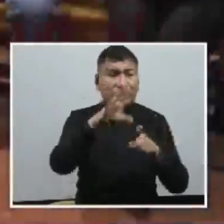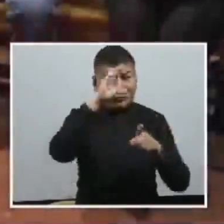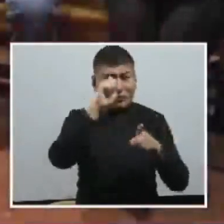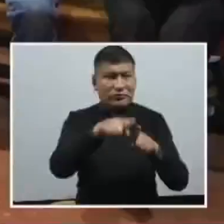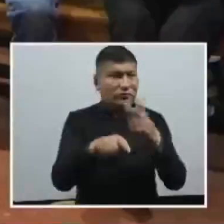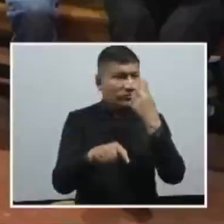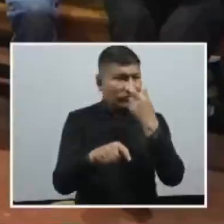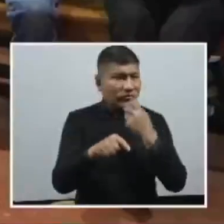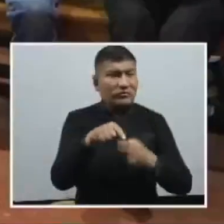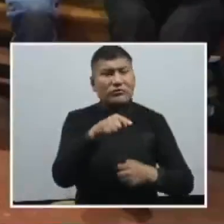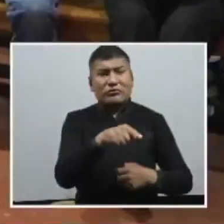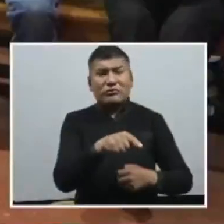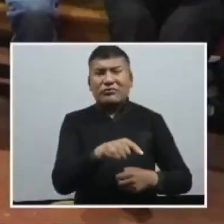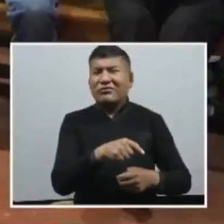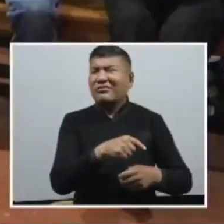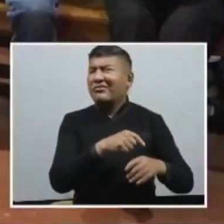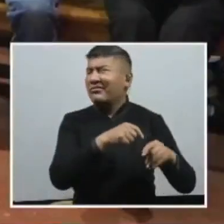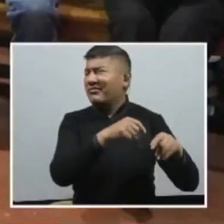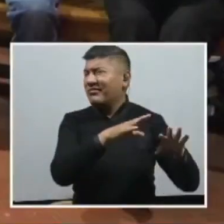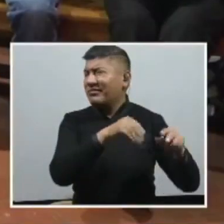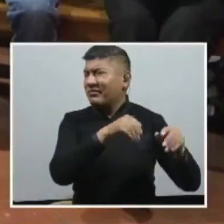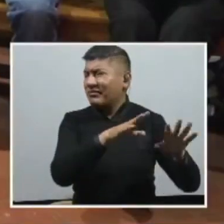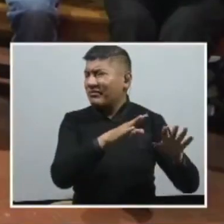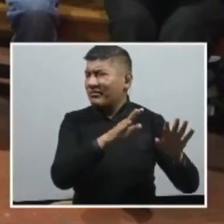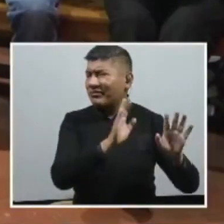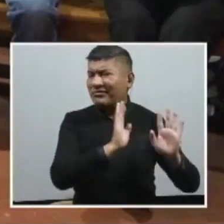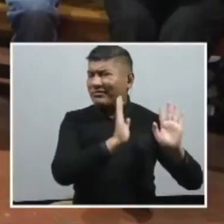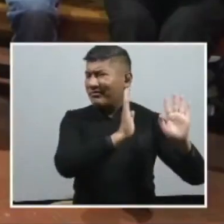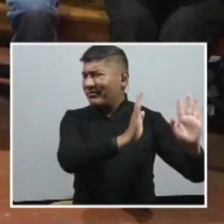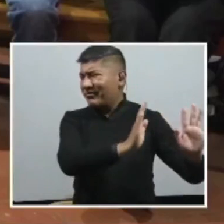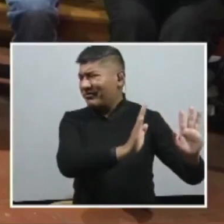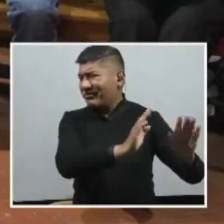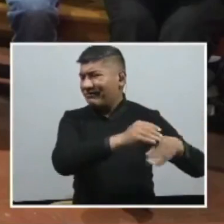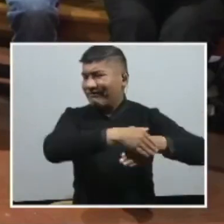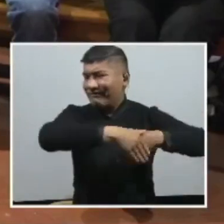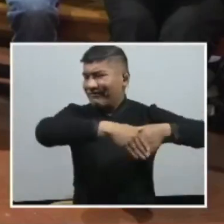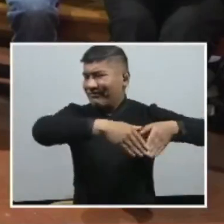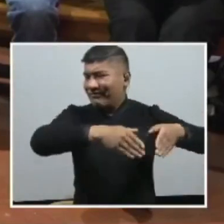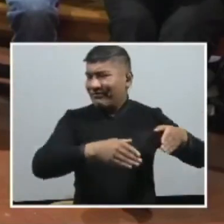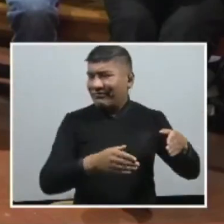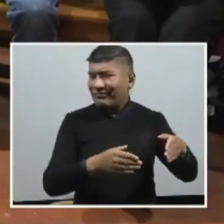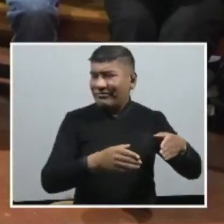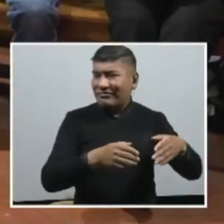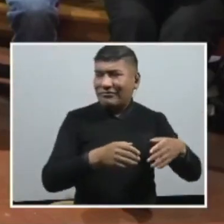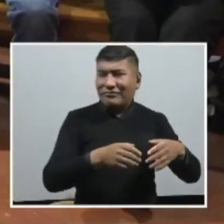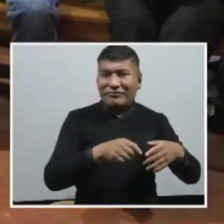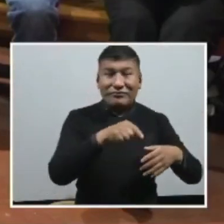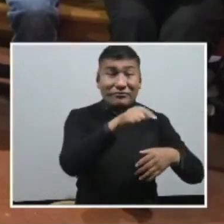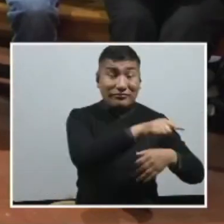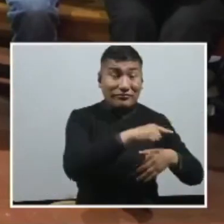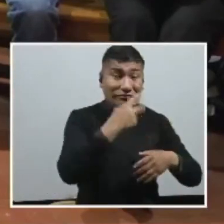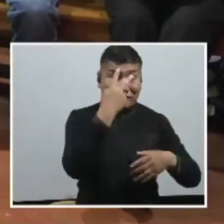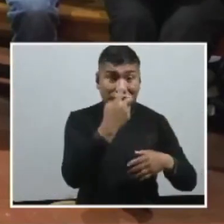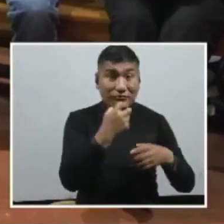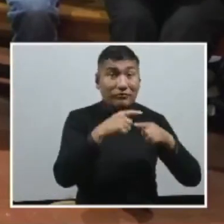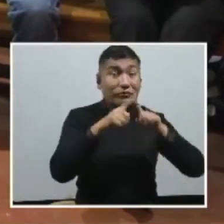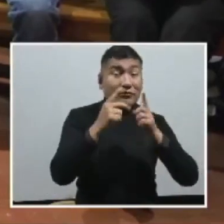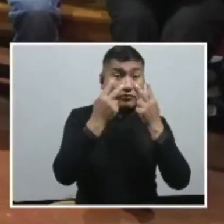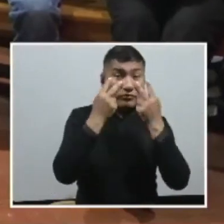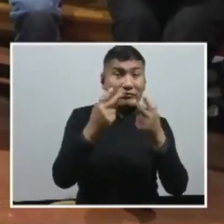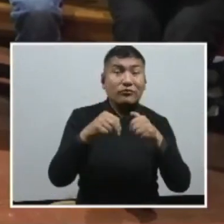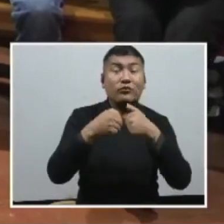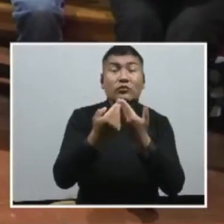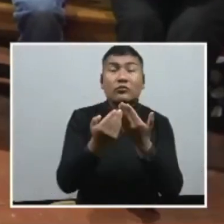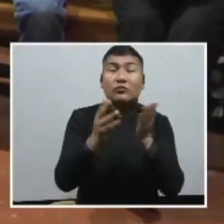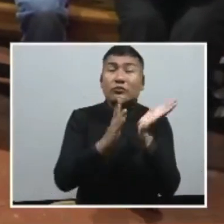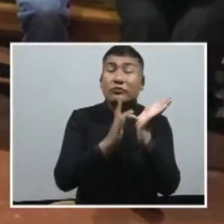Pues muchas veces con mucho desdén, muchas veces con mucha frialdad les tratamos. Pero fíjense cómo el